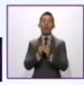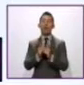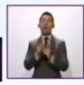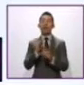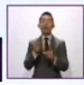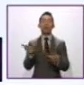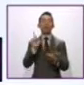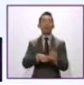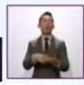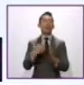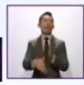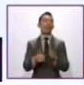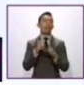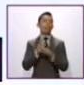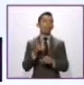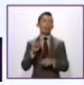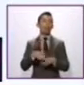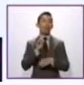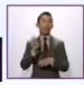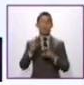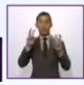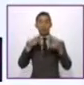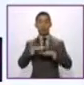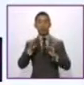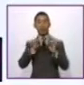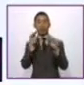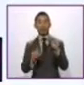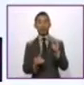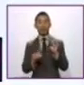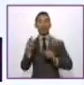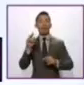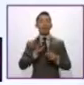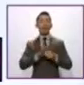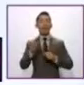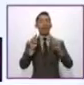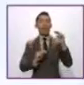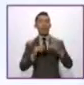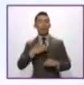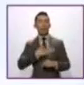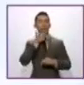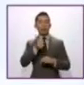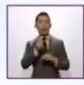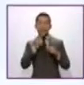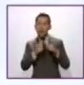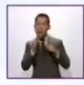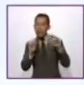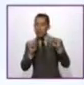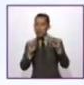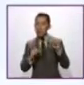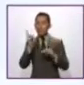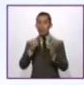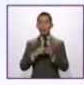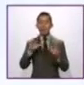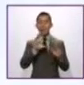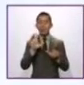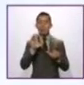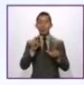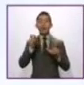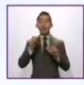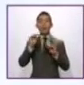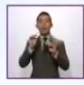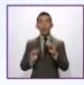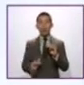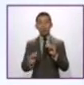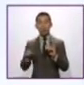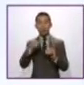porque además la cuestión de la vulnerabilidad se mide sobre una línea de bienestar que nos dice que son de 1.700 pesos hacia abajo en